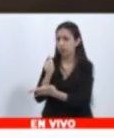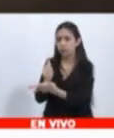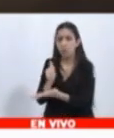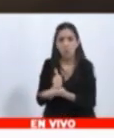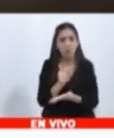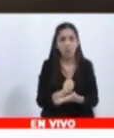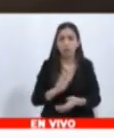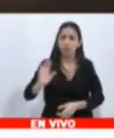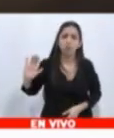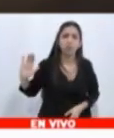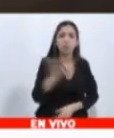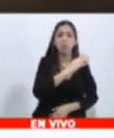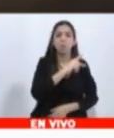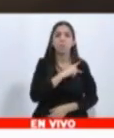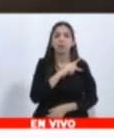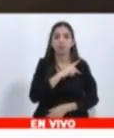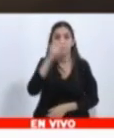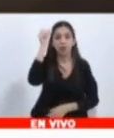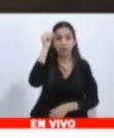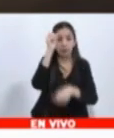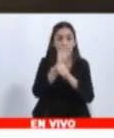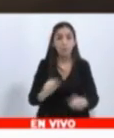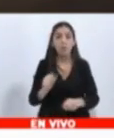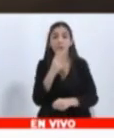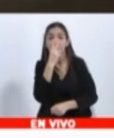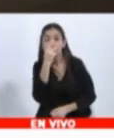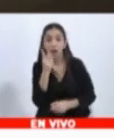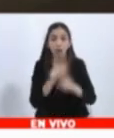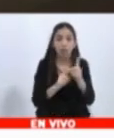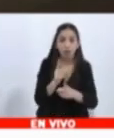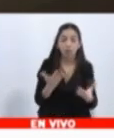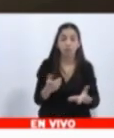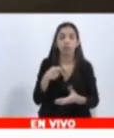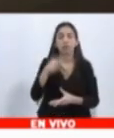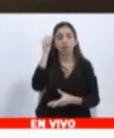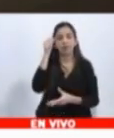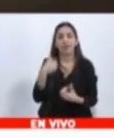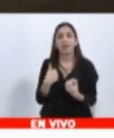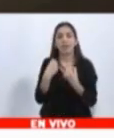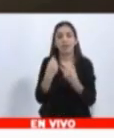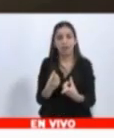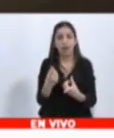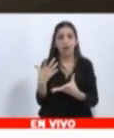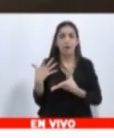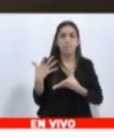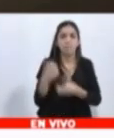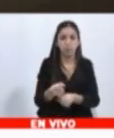una gran participación de todos aquellos quienes puedan y quieran